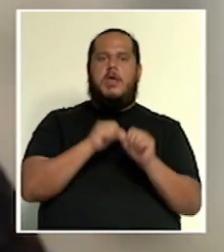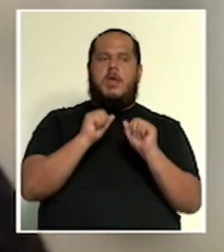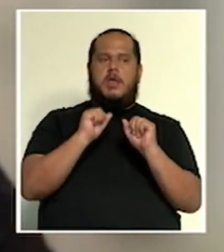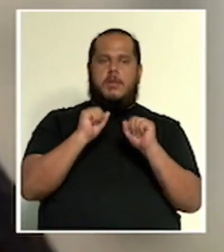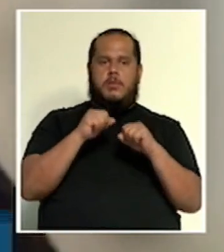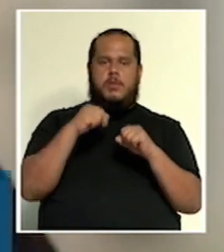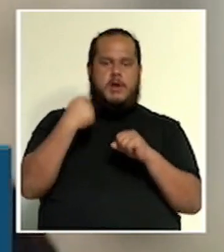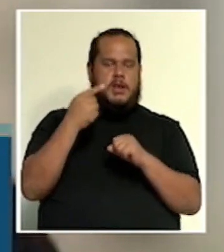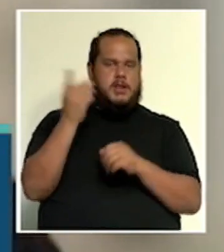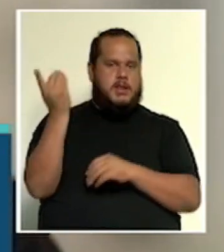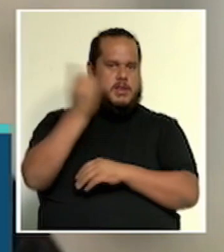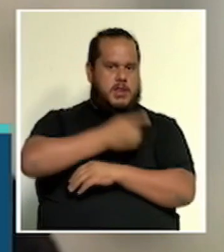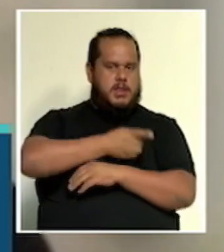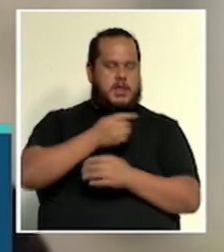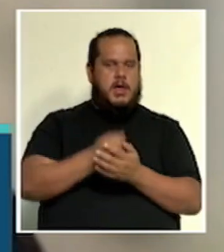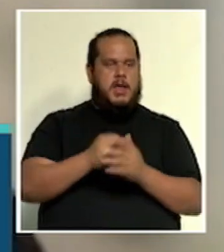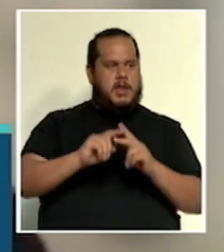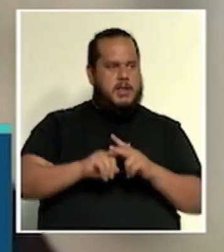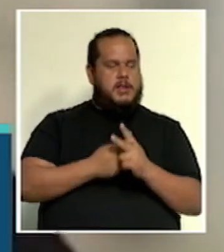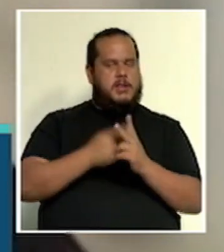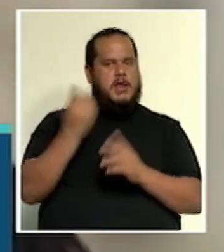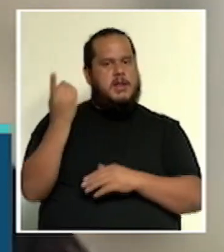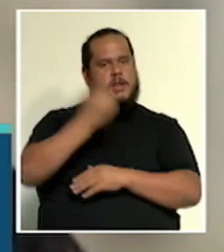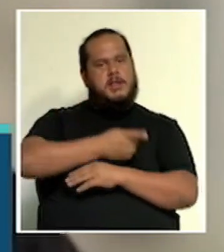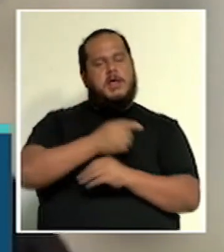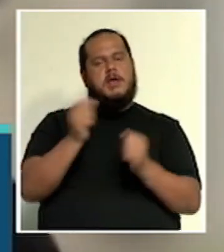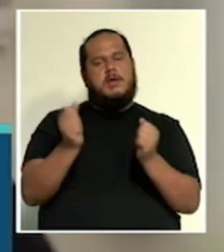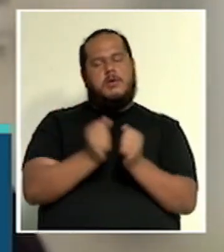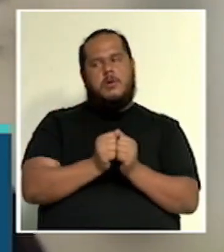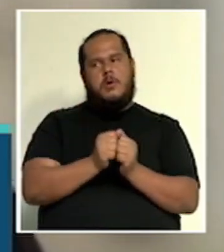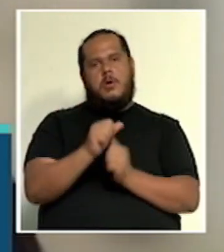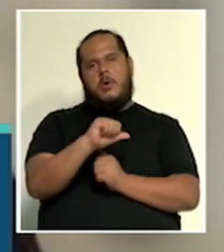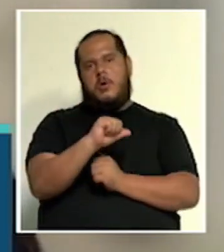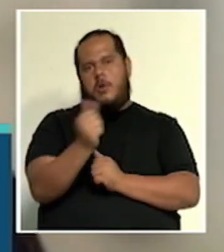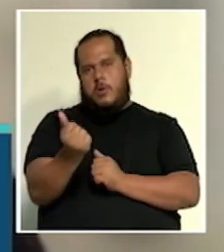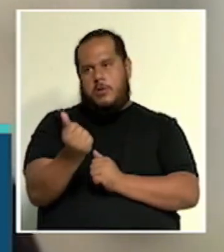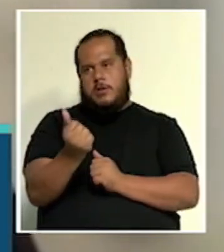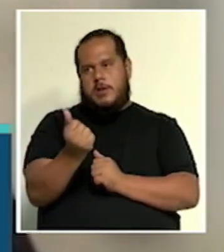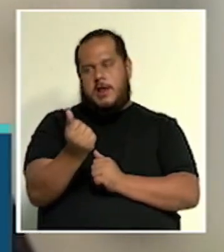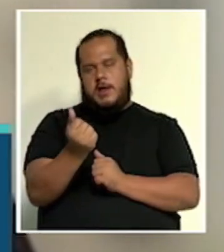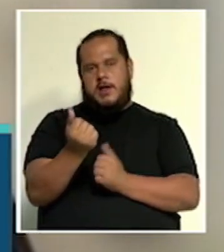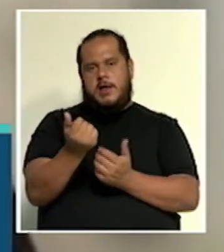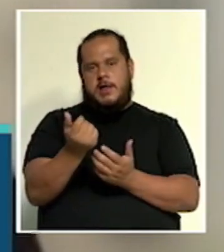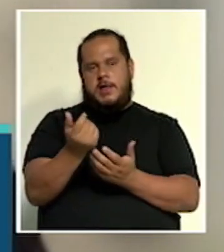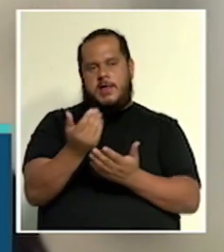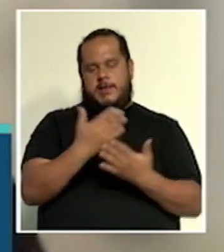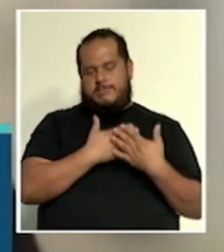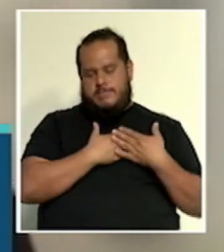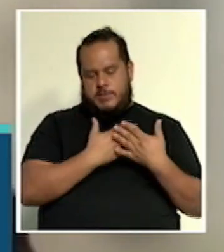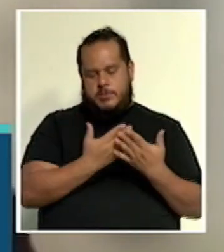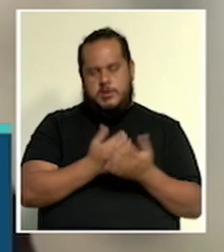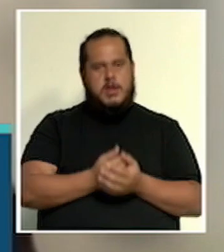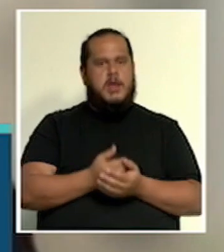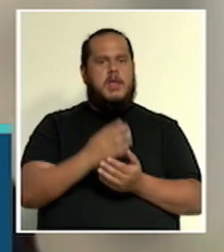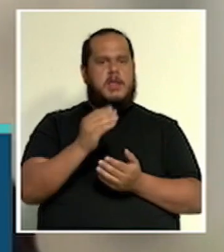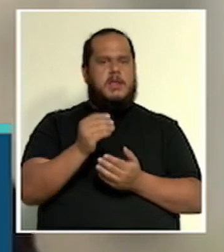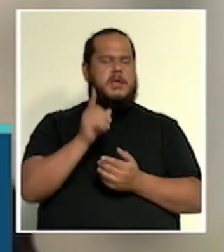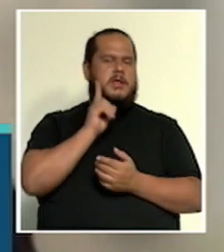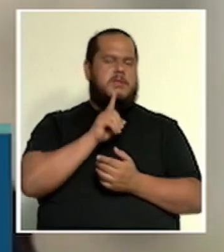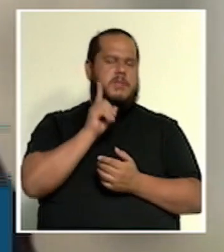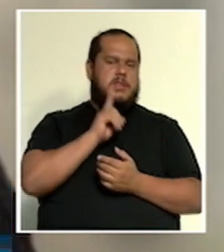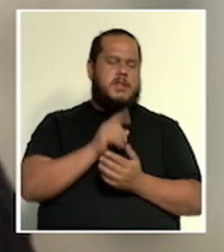día siguiente iniciar el día con otra disposición. Y es mentira